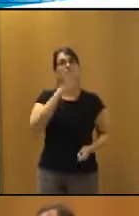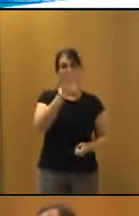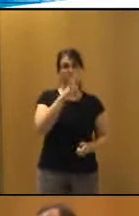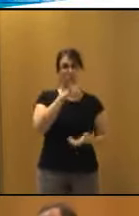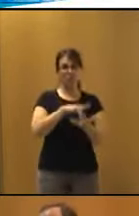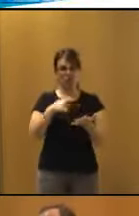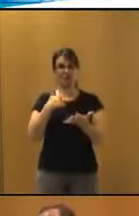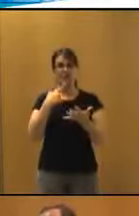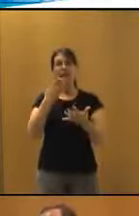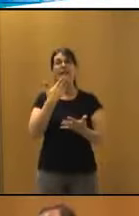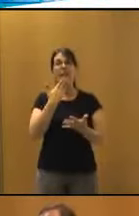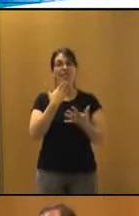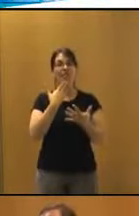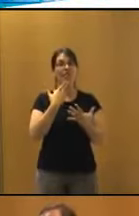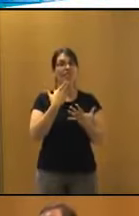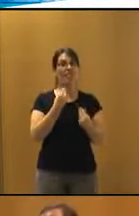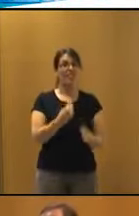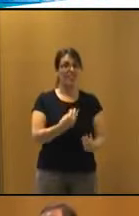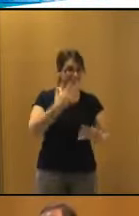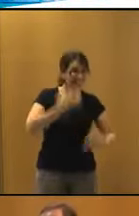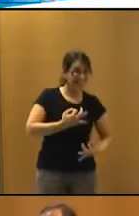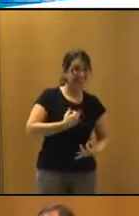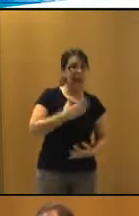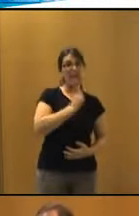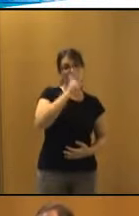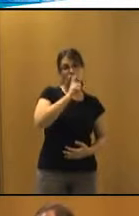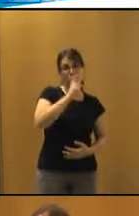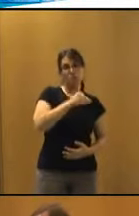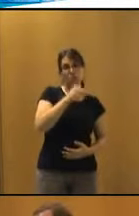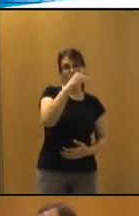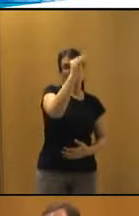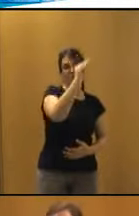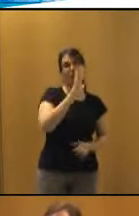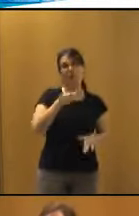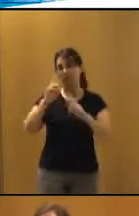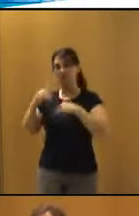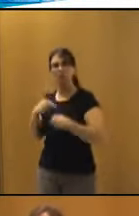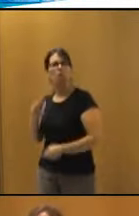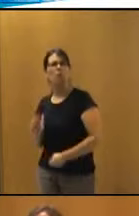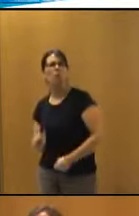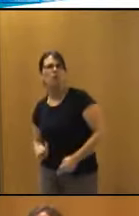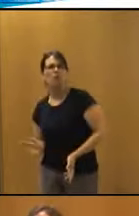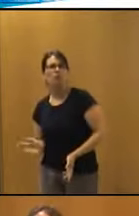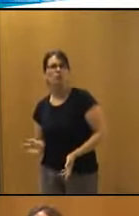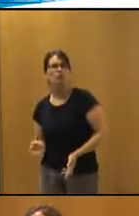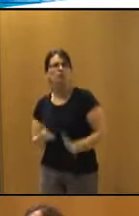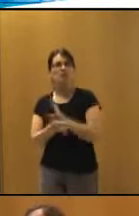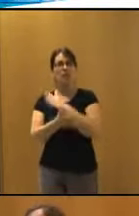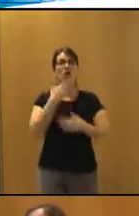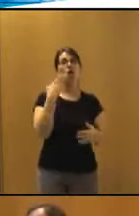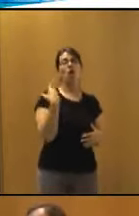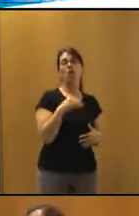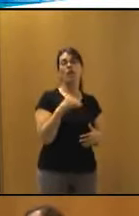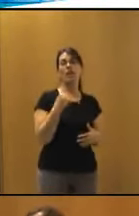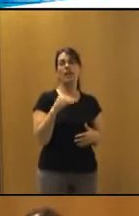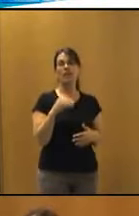más envejecemos, menos años nos pensamos que tenemos. Entonces, como veis, cuanto más